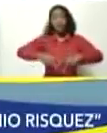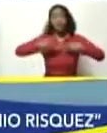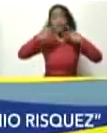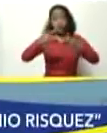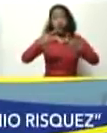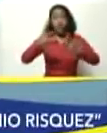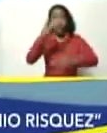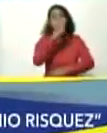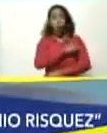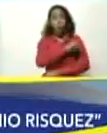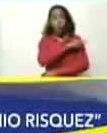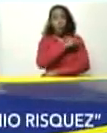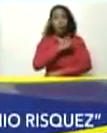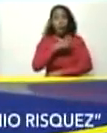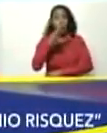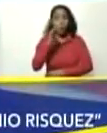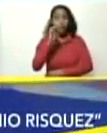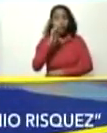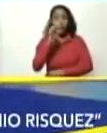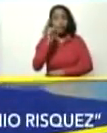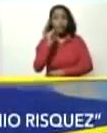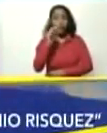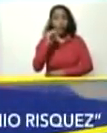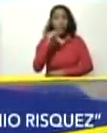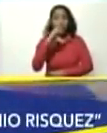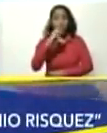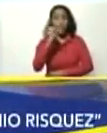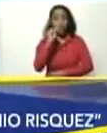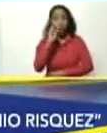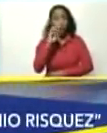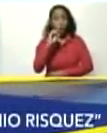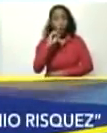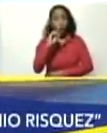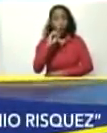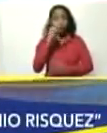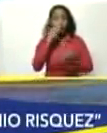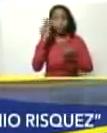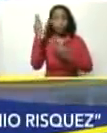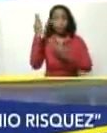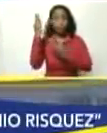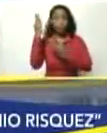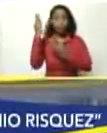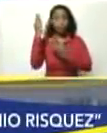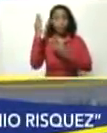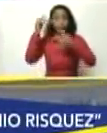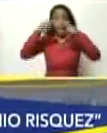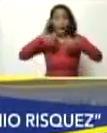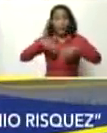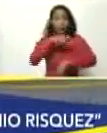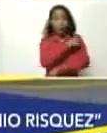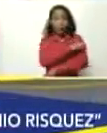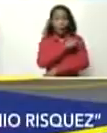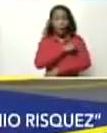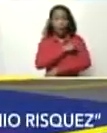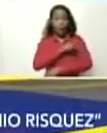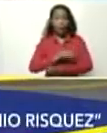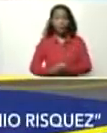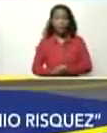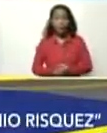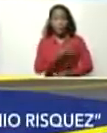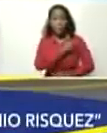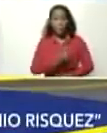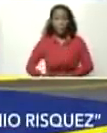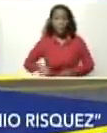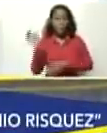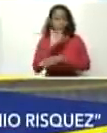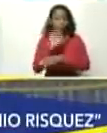del hospital tipo 1 general Dr. Francisco Antonio Rísquez. Este hospital, presidente,